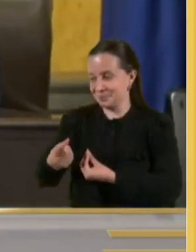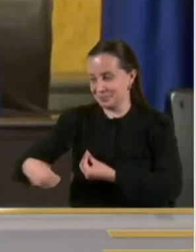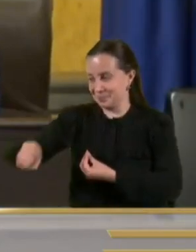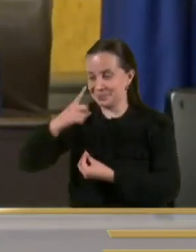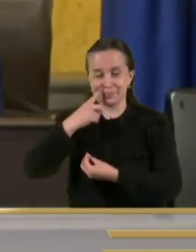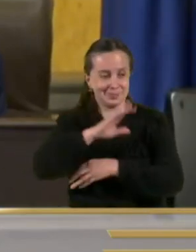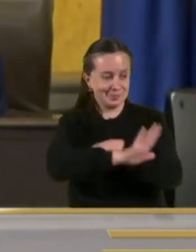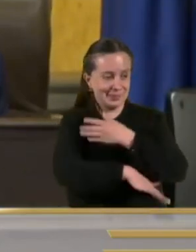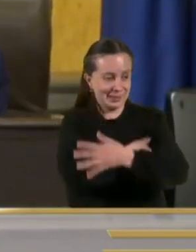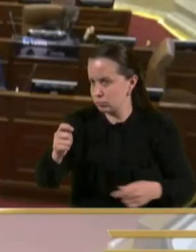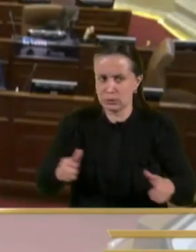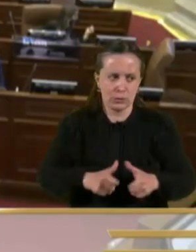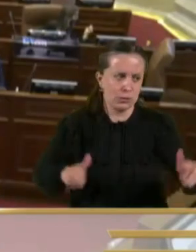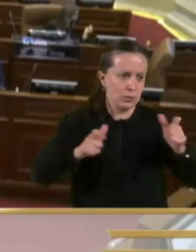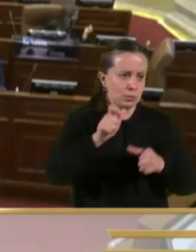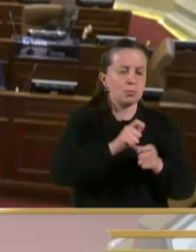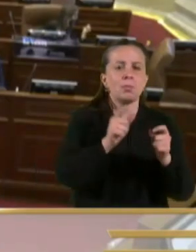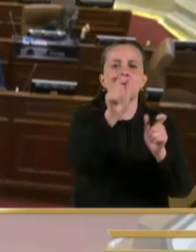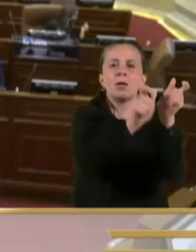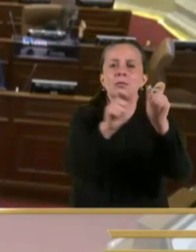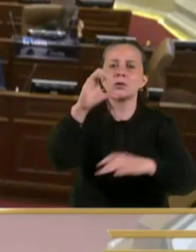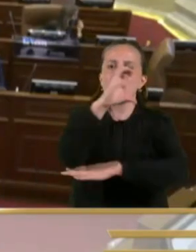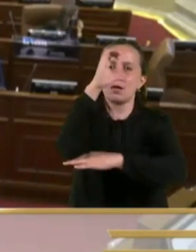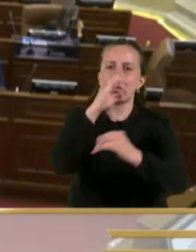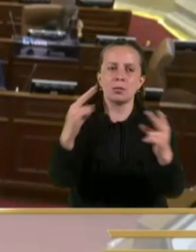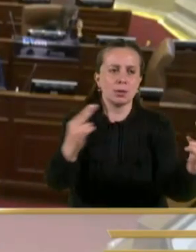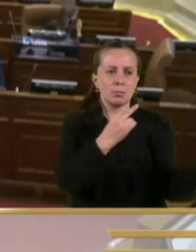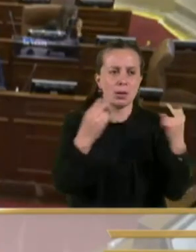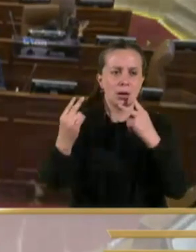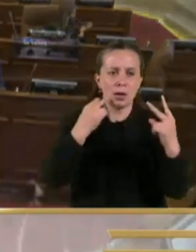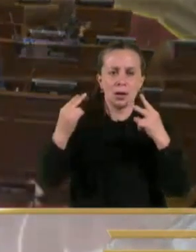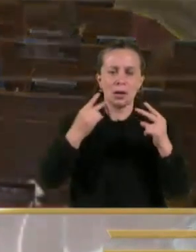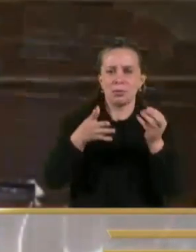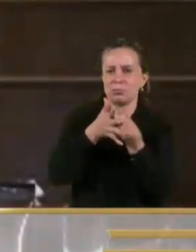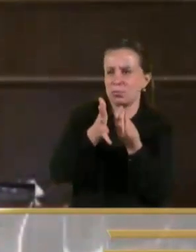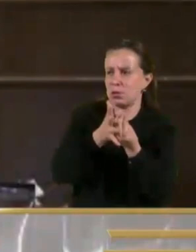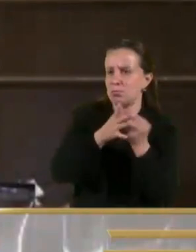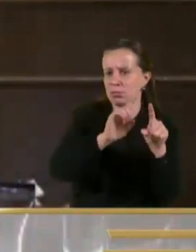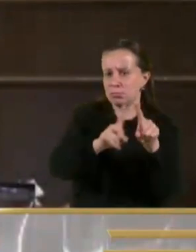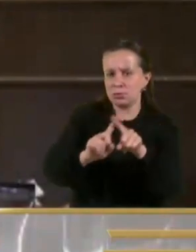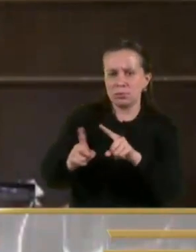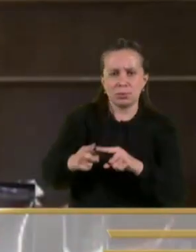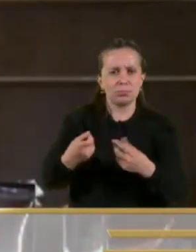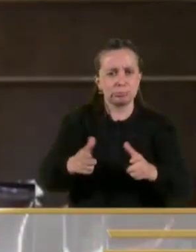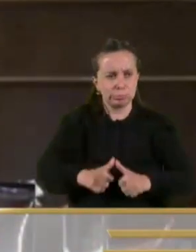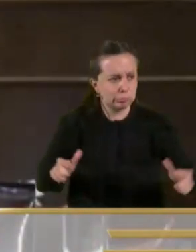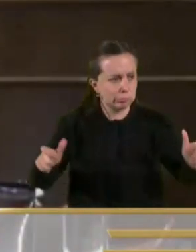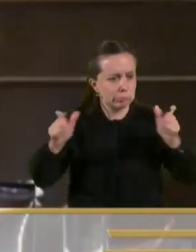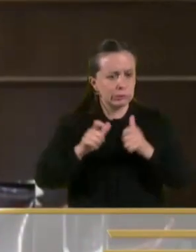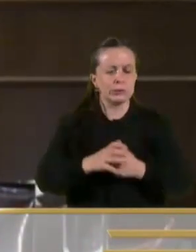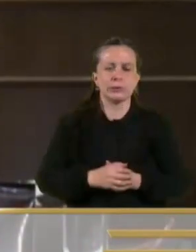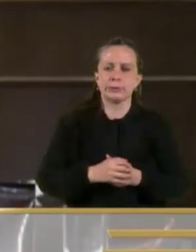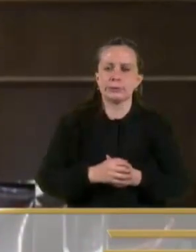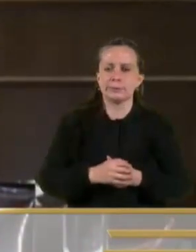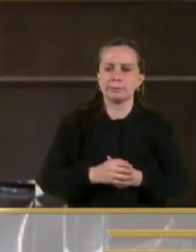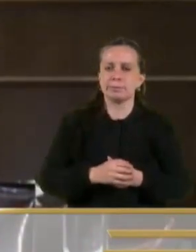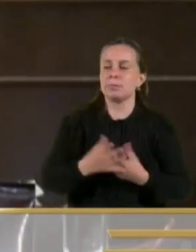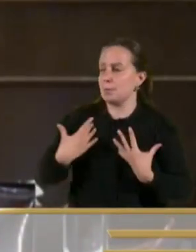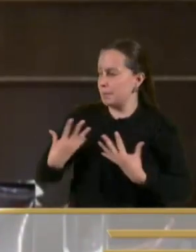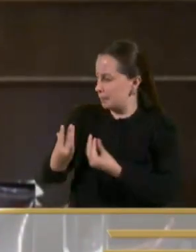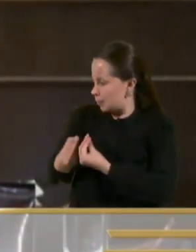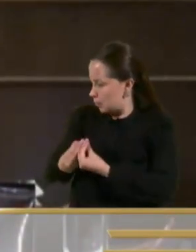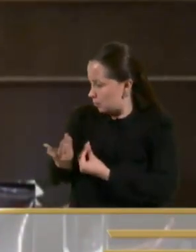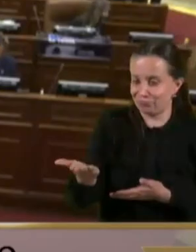de Representantes, la viceministra de Defensa, Diana Baunza, destacó el fortalecimiento de las capacidades de investigación de la fuerza